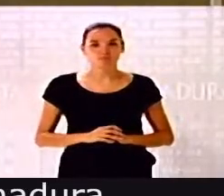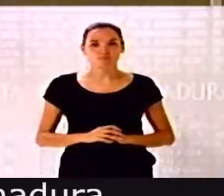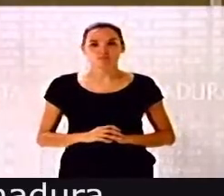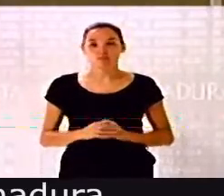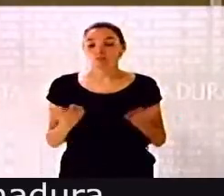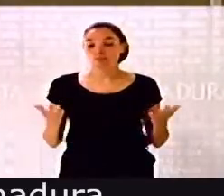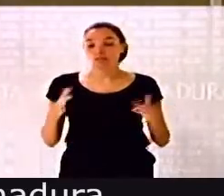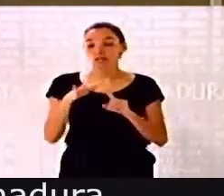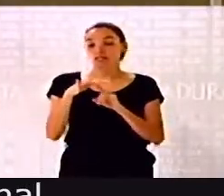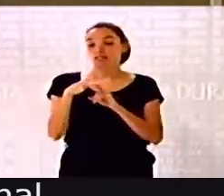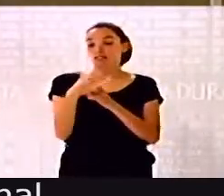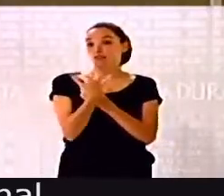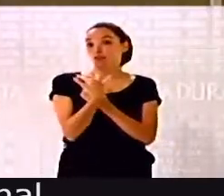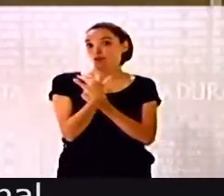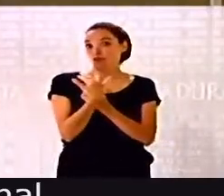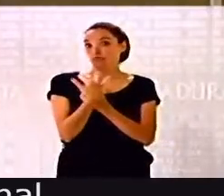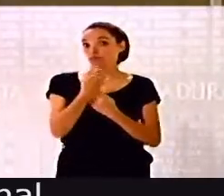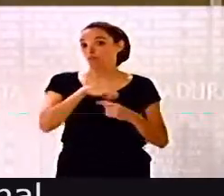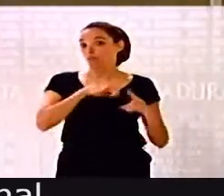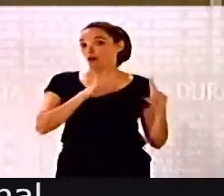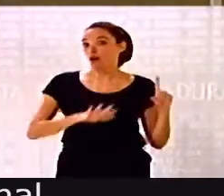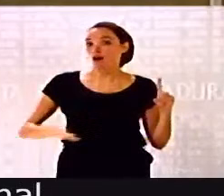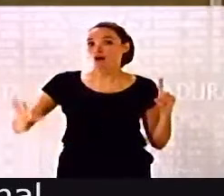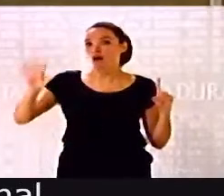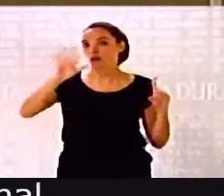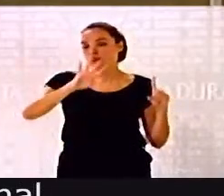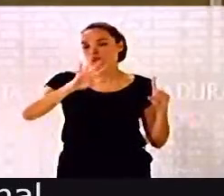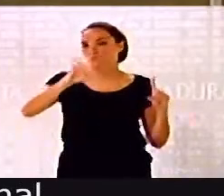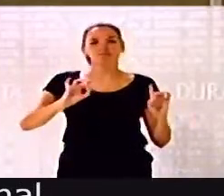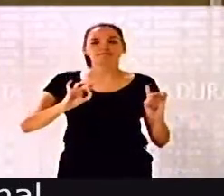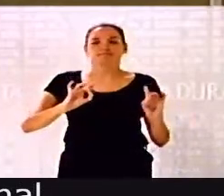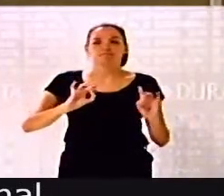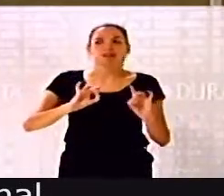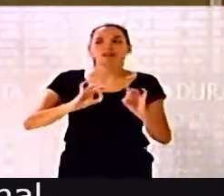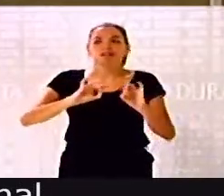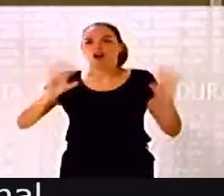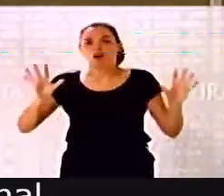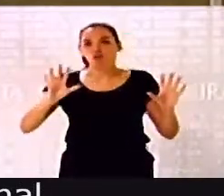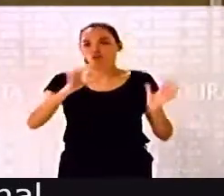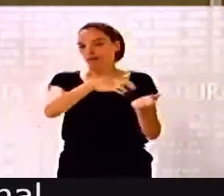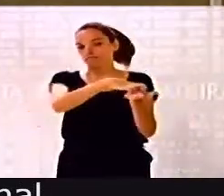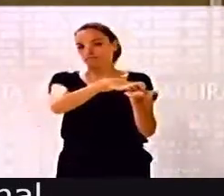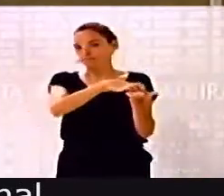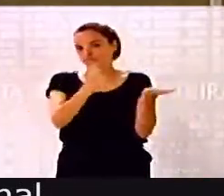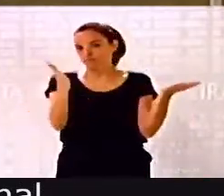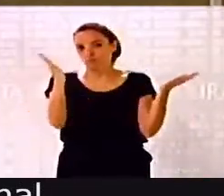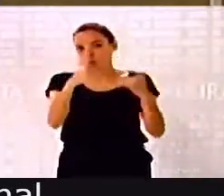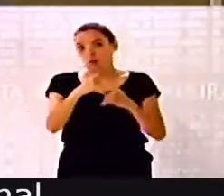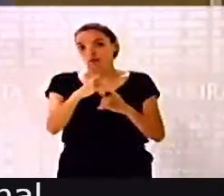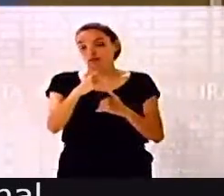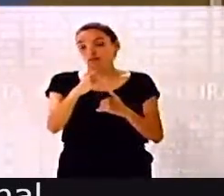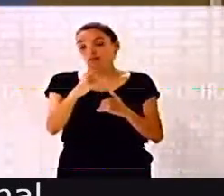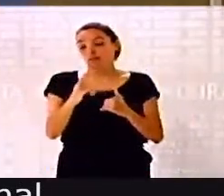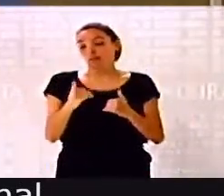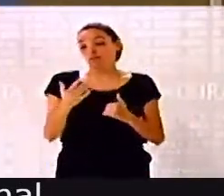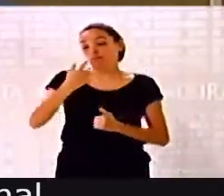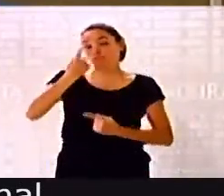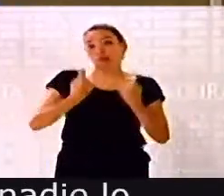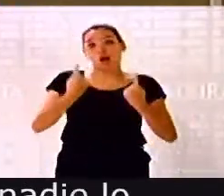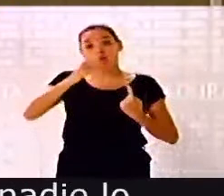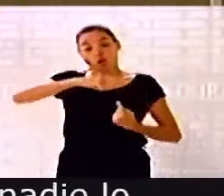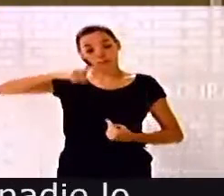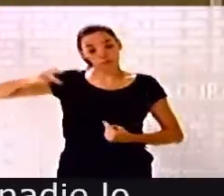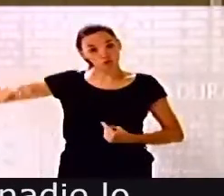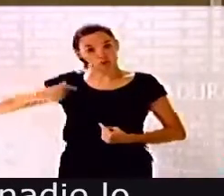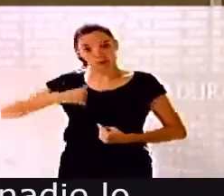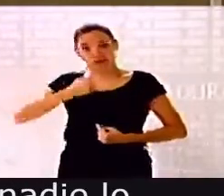La situación que vivimos en España es ya claramente, no creo que nadie lo cuestione ya, aquellos que empezamos a decirlo